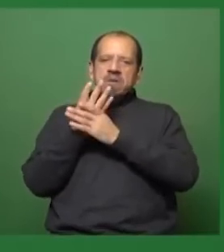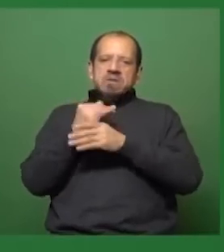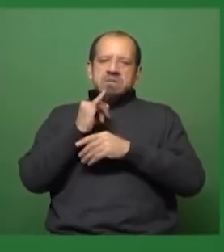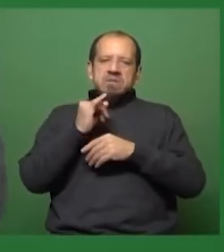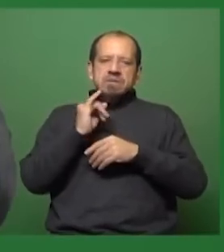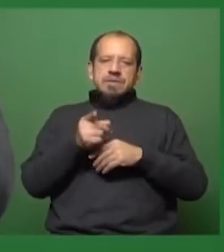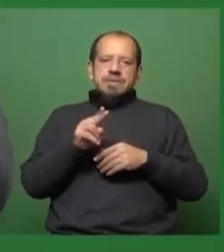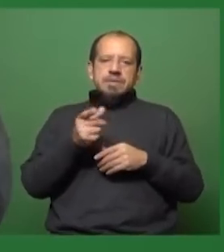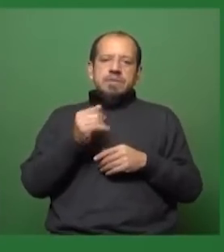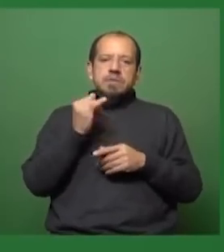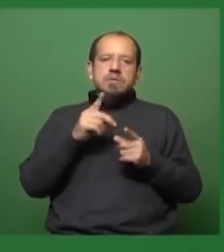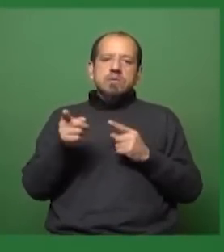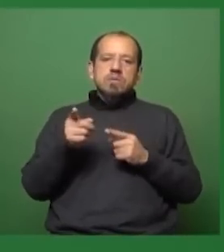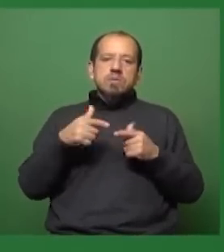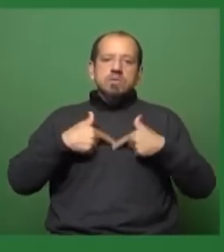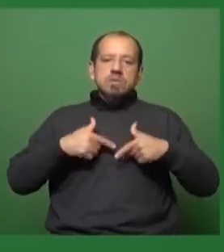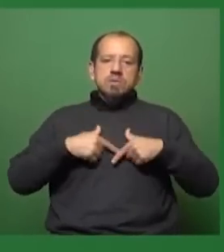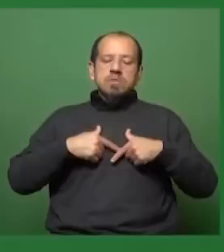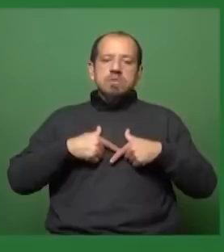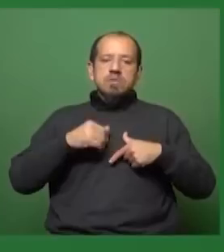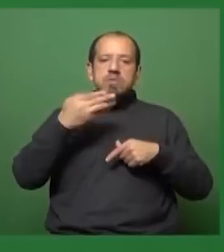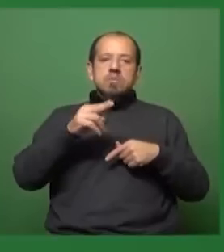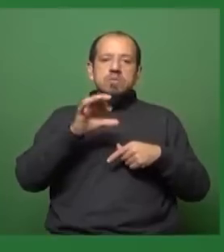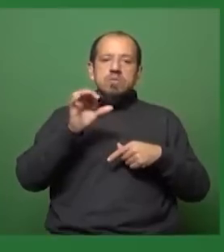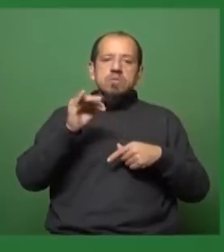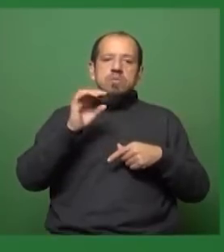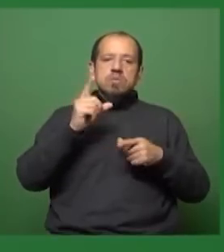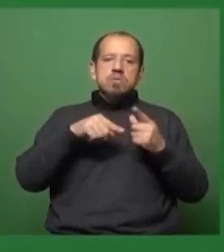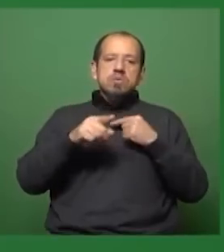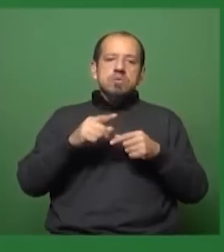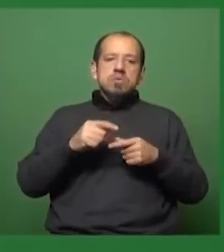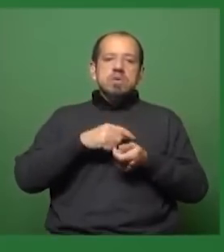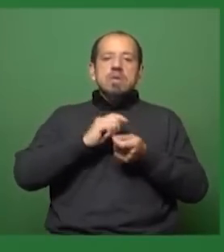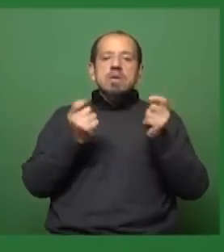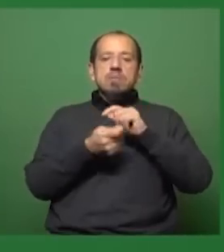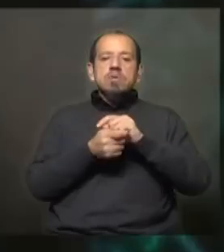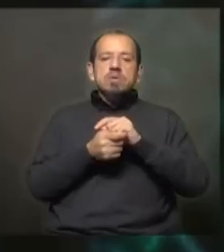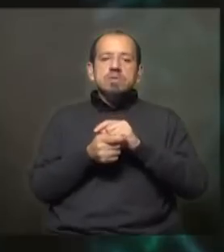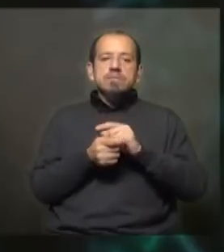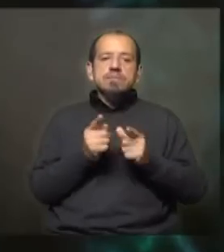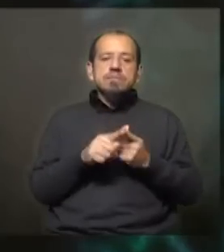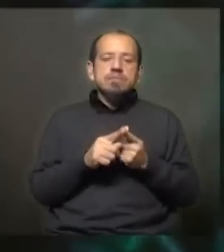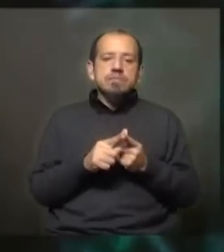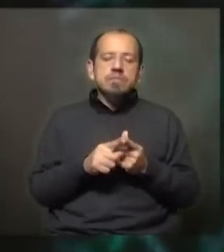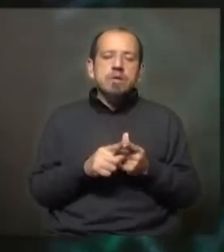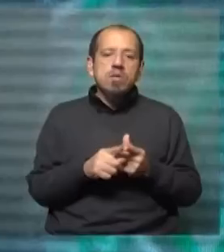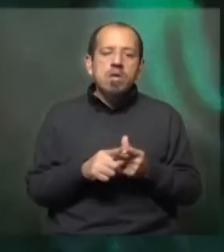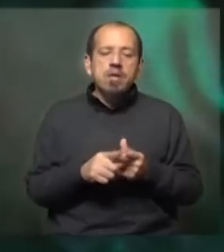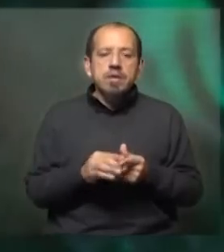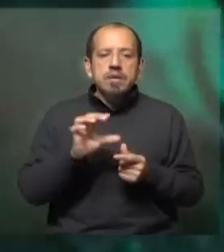el ministro de relaciones exteriores estaba diciendo que el Uruguay había analizar el cambio de estatus sí A eso me quería referir